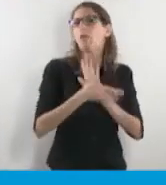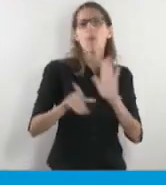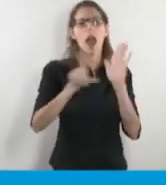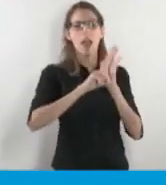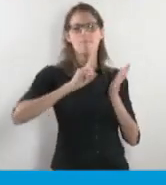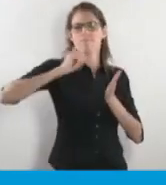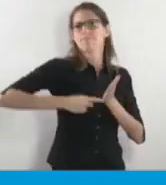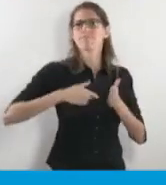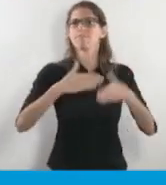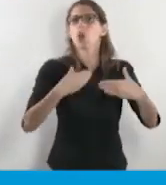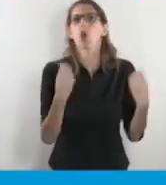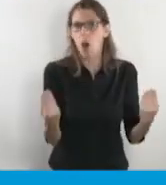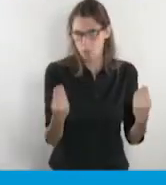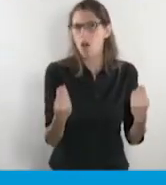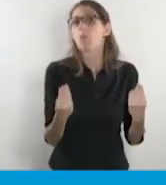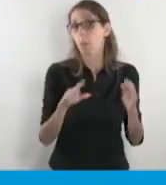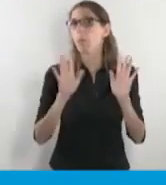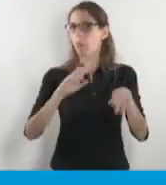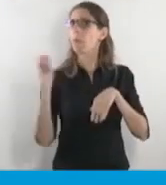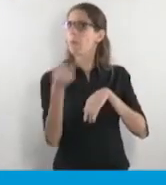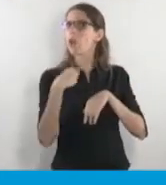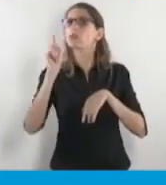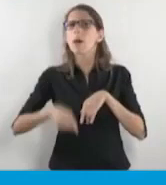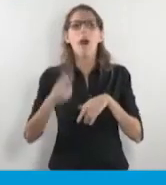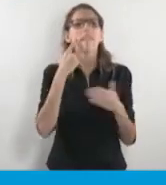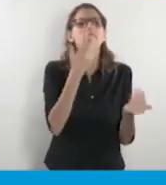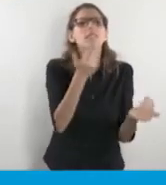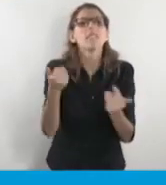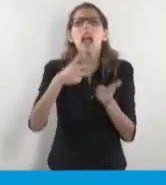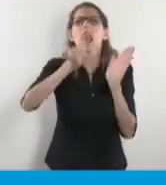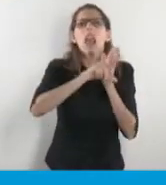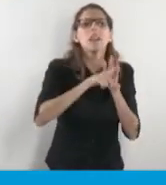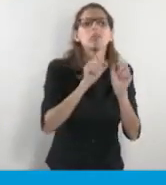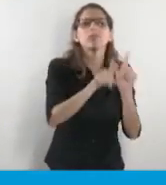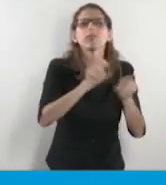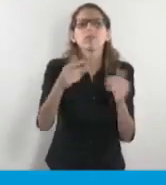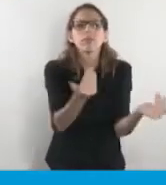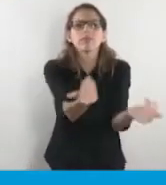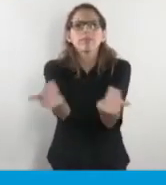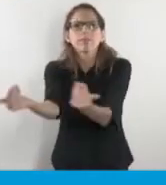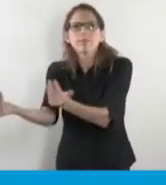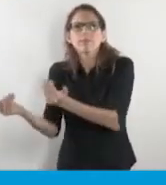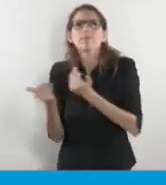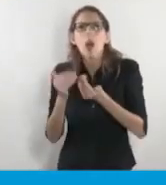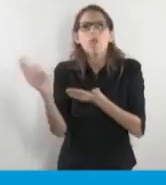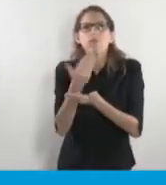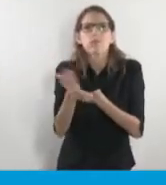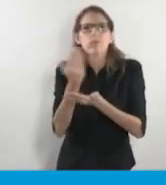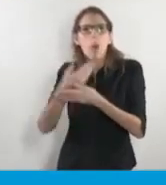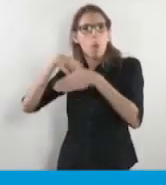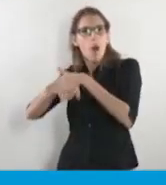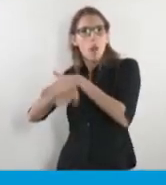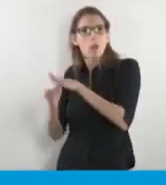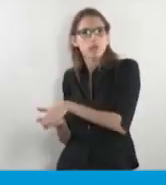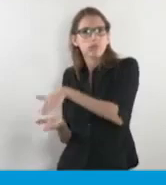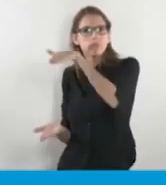provincia bueno vamos recabando toda esa legislación para que vayan quedando memorias de las gestiones de